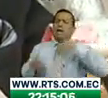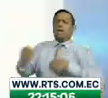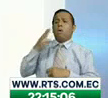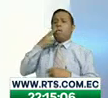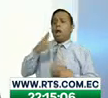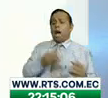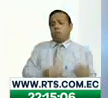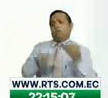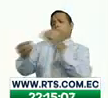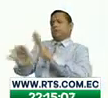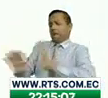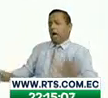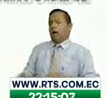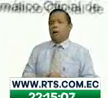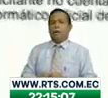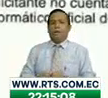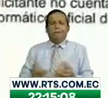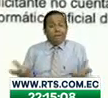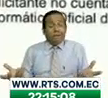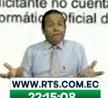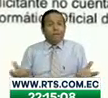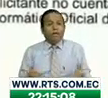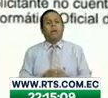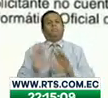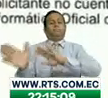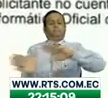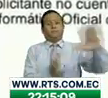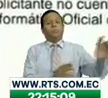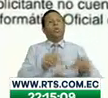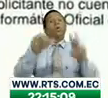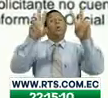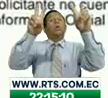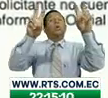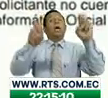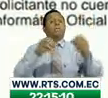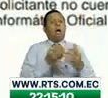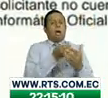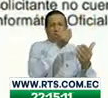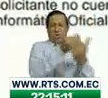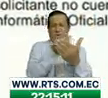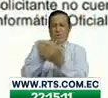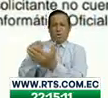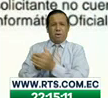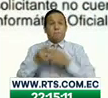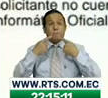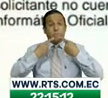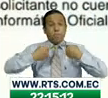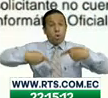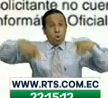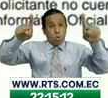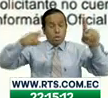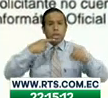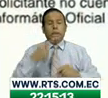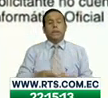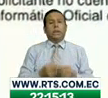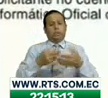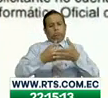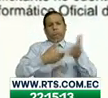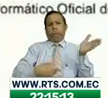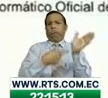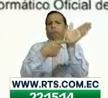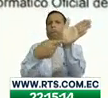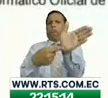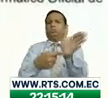Bucaram. Por otro lado, el Servicio de Contratación Pública indicó en un certificado electrónico que el señor Bucaram Ortiz Abdalá no cuenta